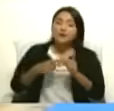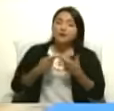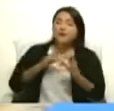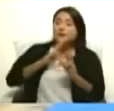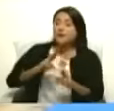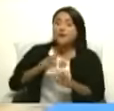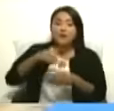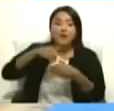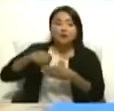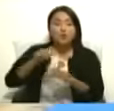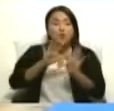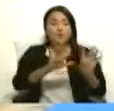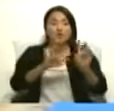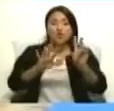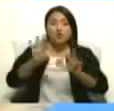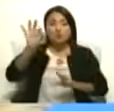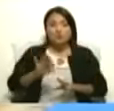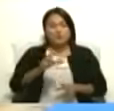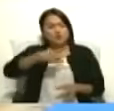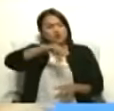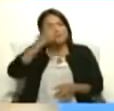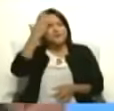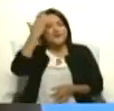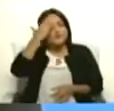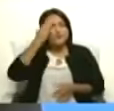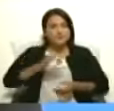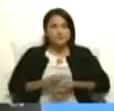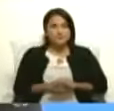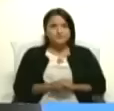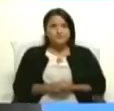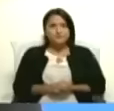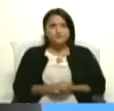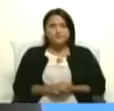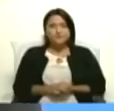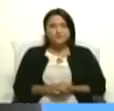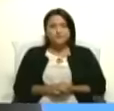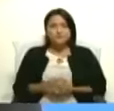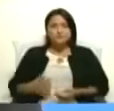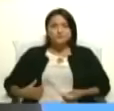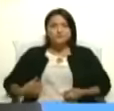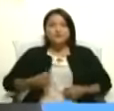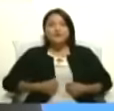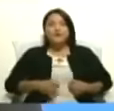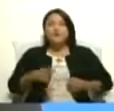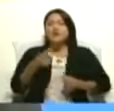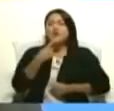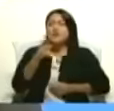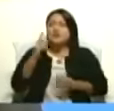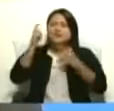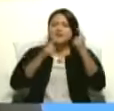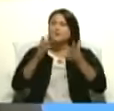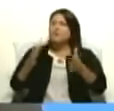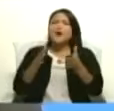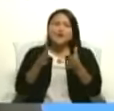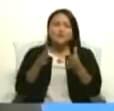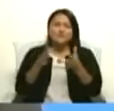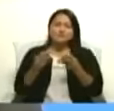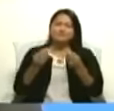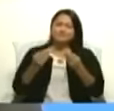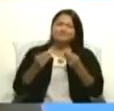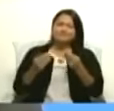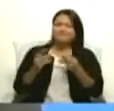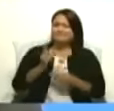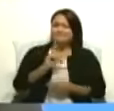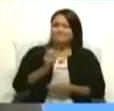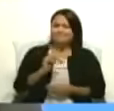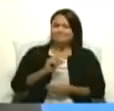por de los votos eso sí lo sabemos claro Ellos dicen el chavismo ganó no no no